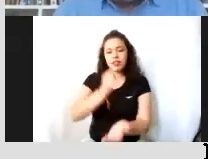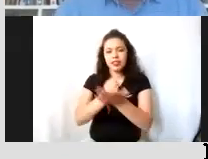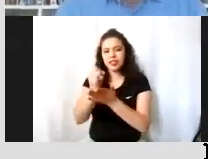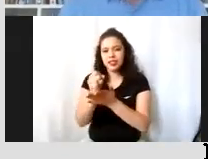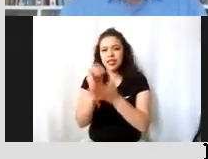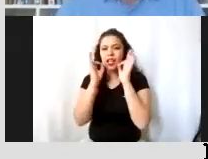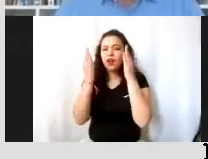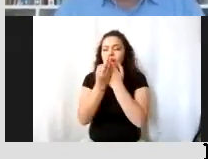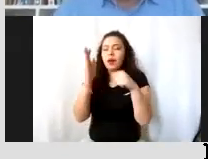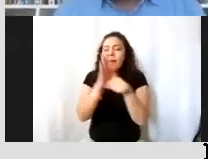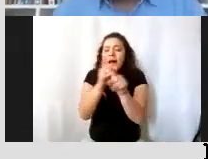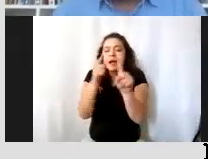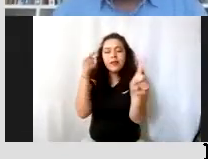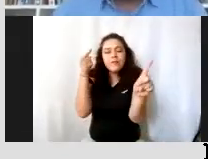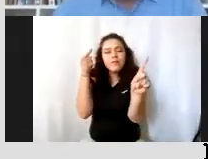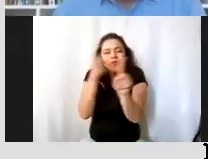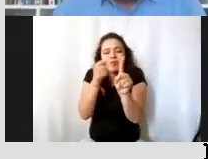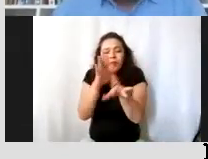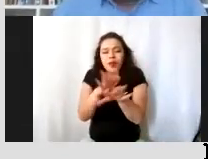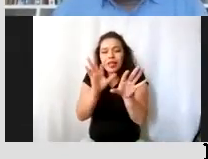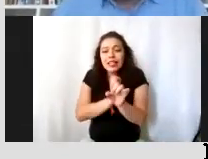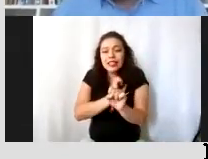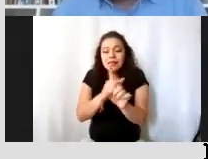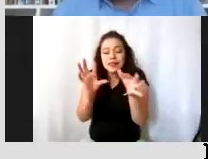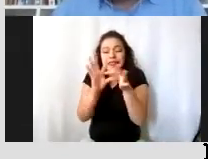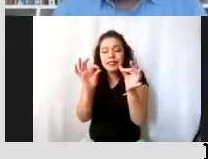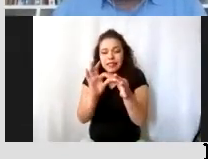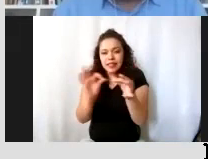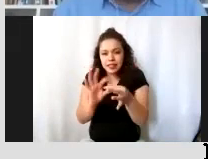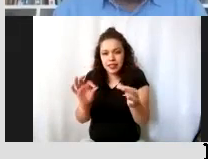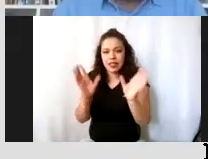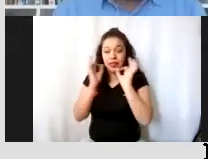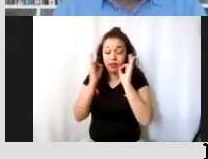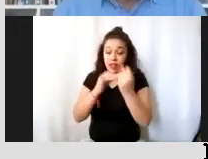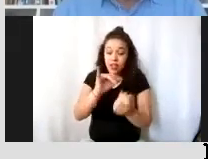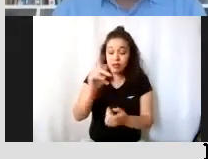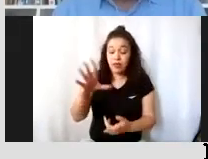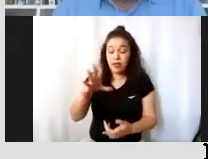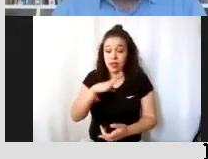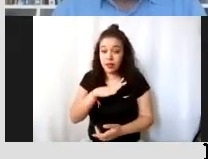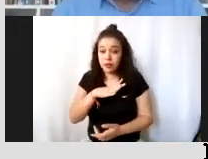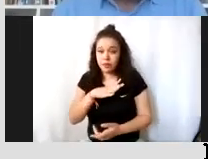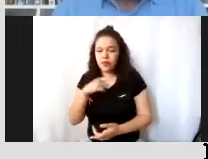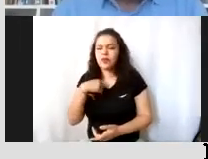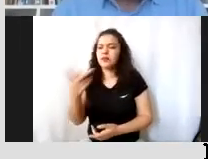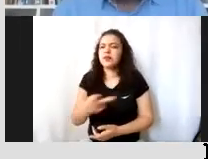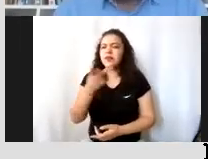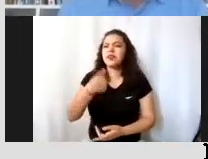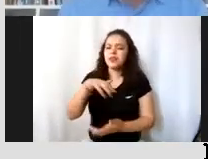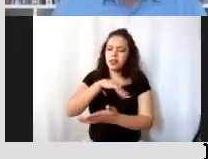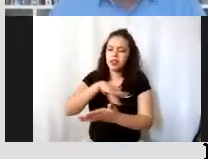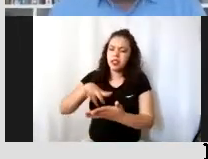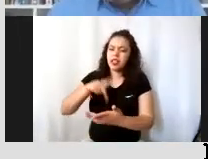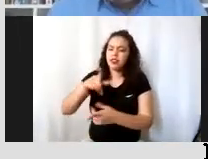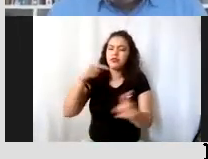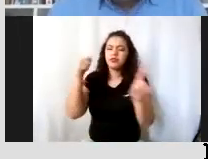más precisa posible. Esto es importante. En este sentido, y dada la diversidad de IAPs que tenemos, les preguntaría, ¿me pueden leer algunas de